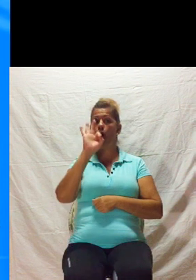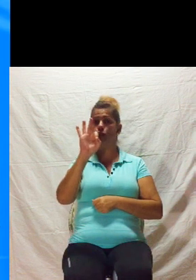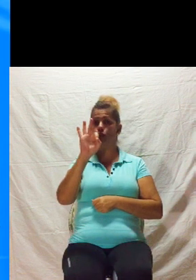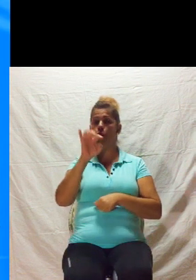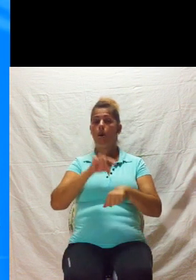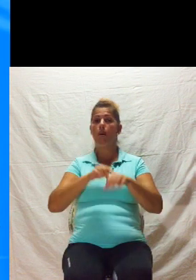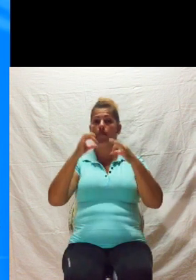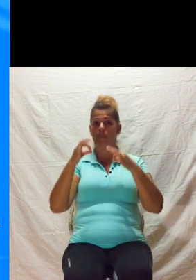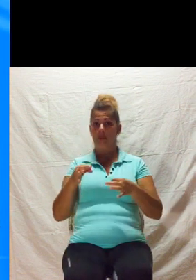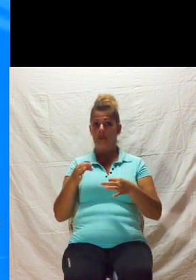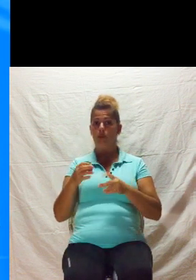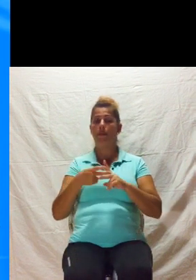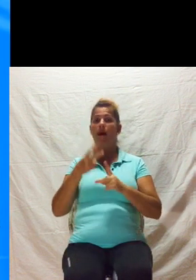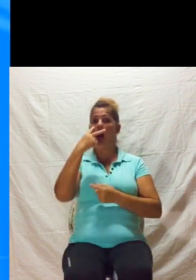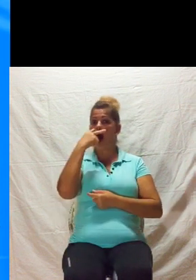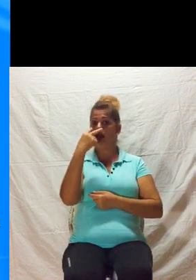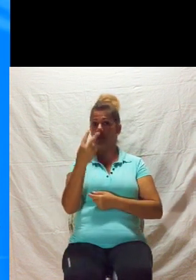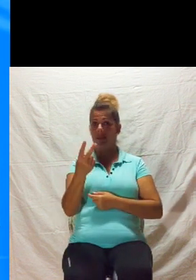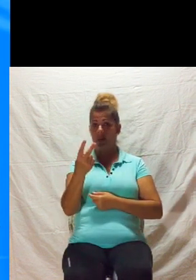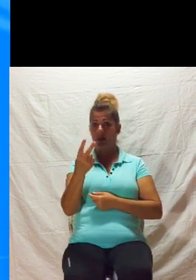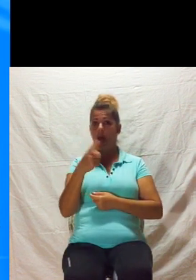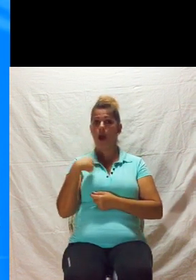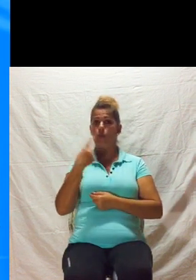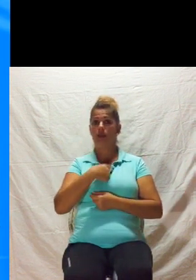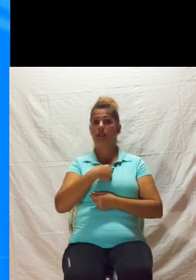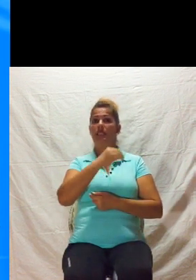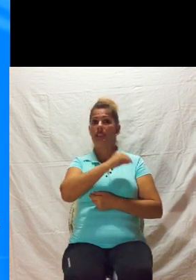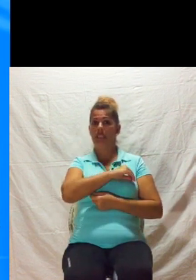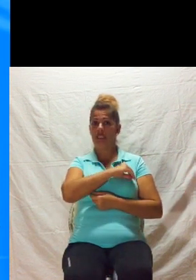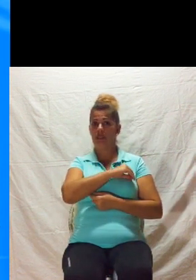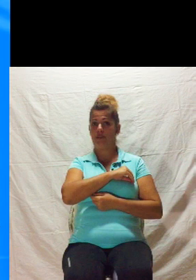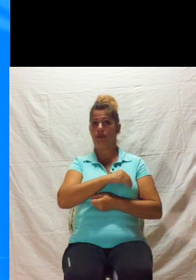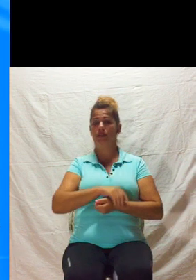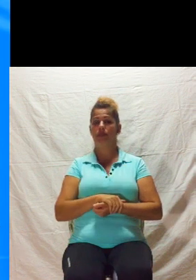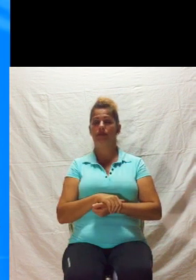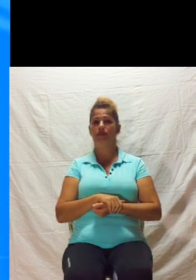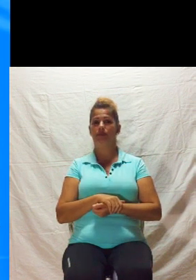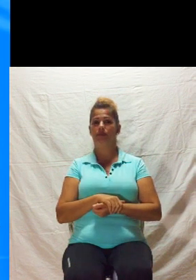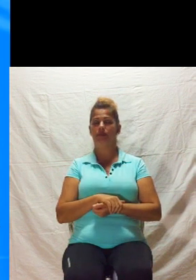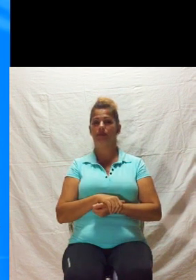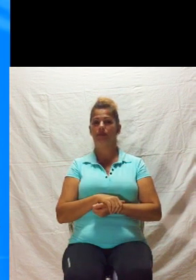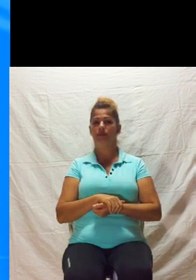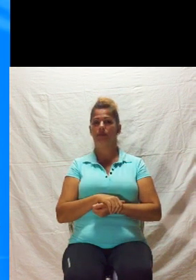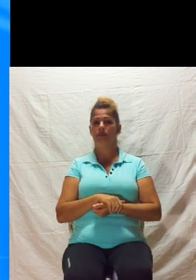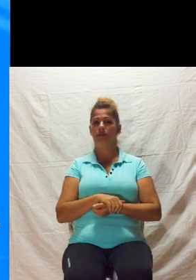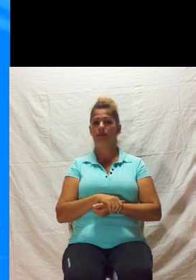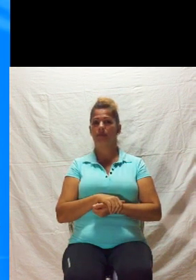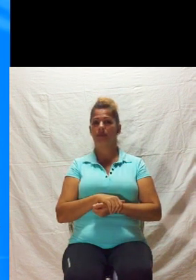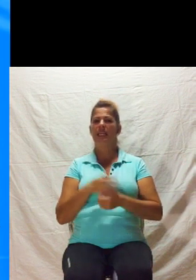Veamos ahora los 8 momentos para atender a nuestras sensaciones,